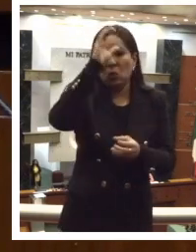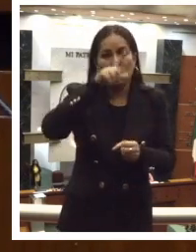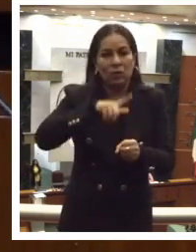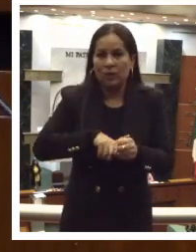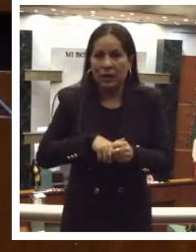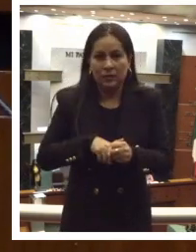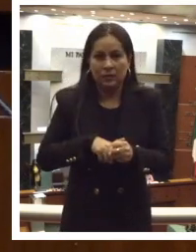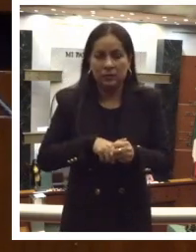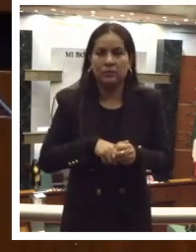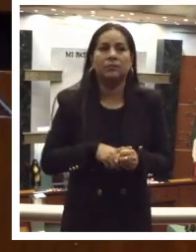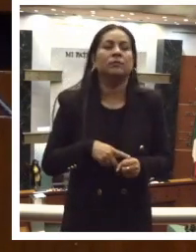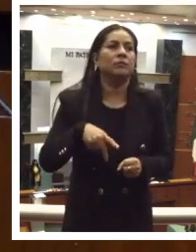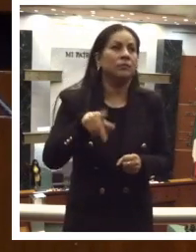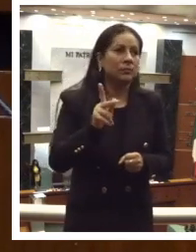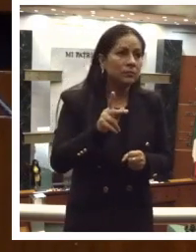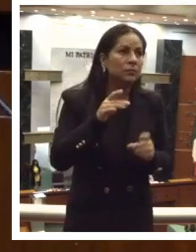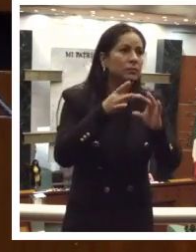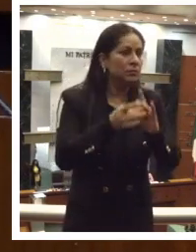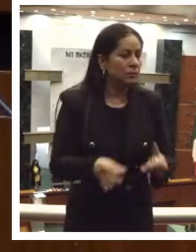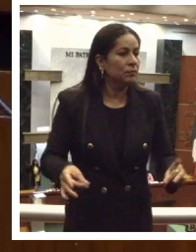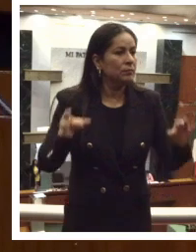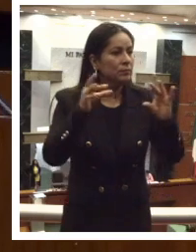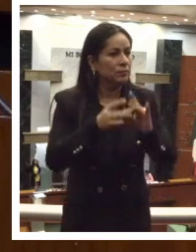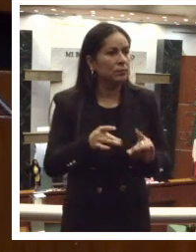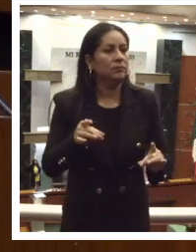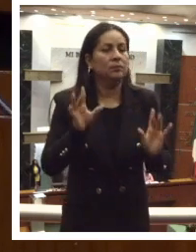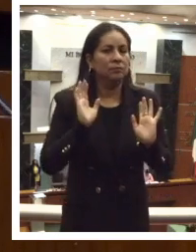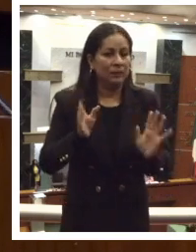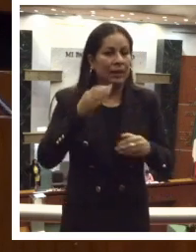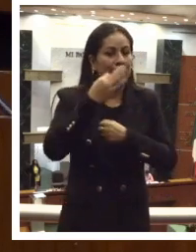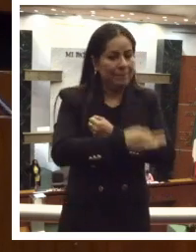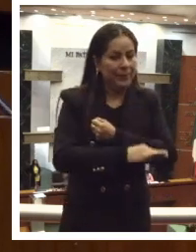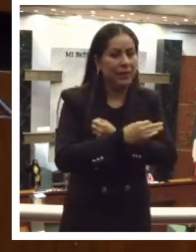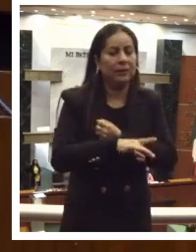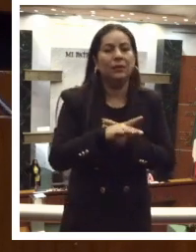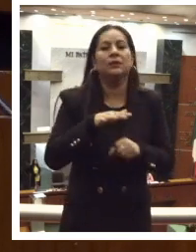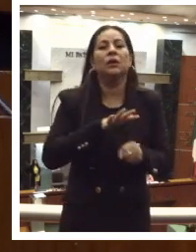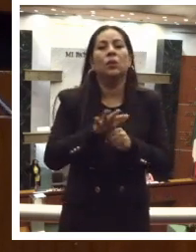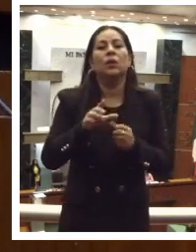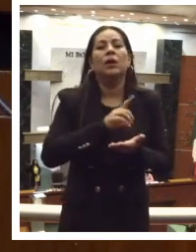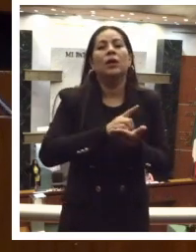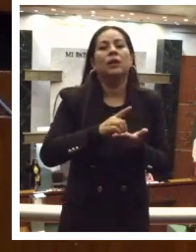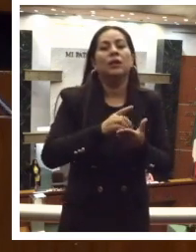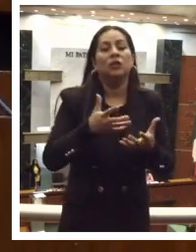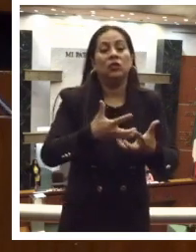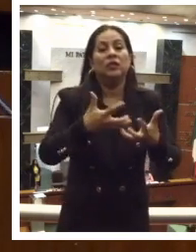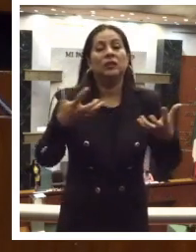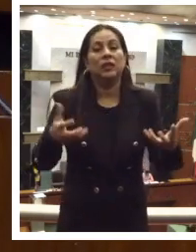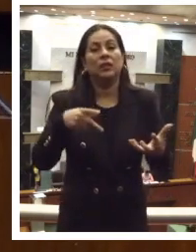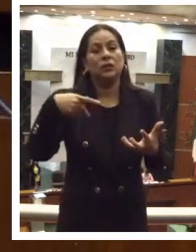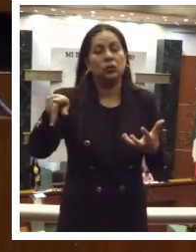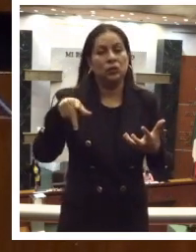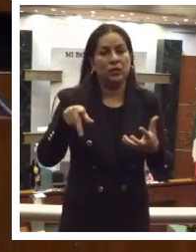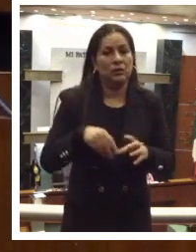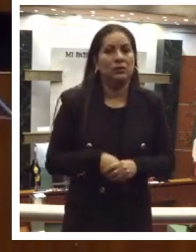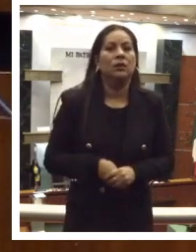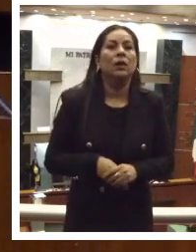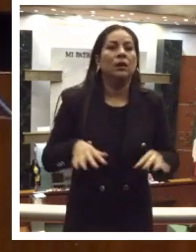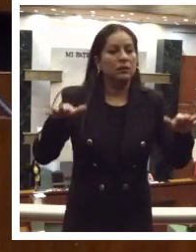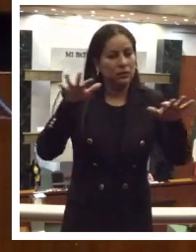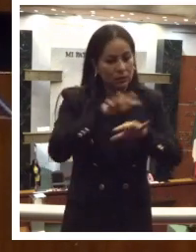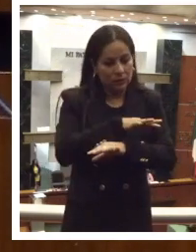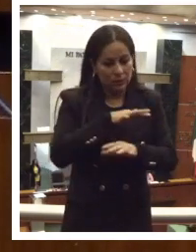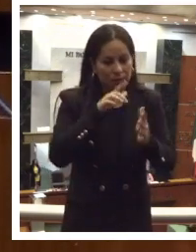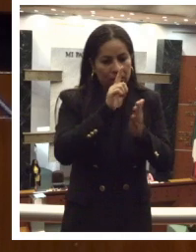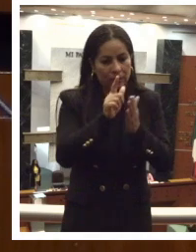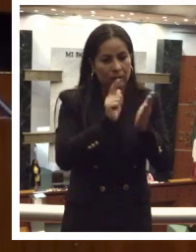culturales. No obstante, precisamos que quede pendiente lo relativo a los derechos de sus tierras. Así, la reforma